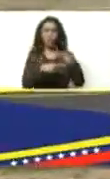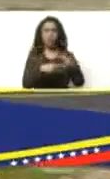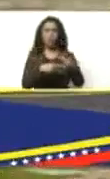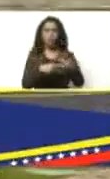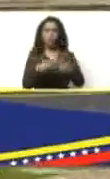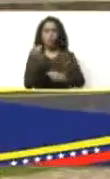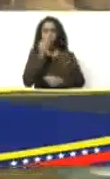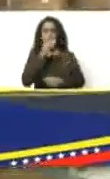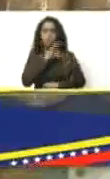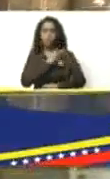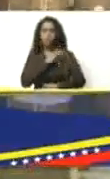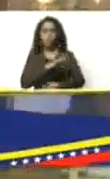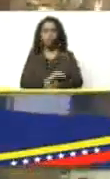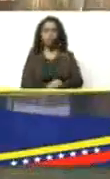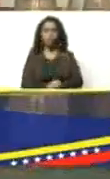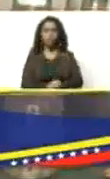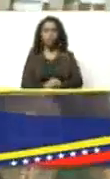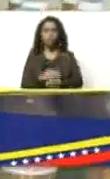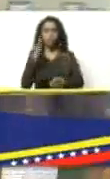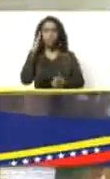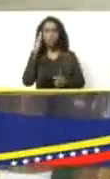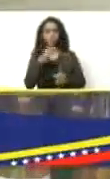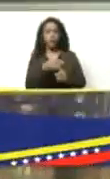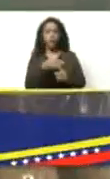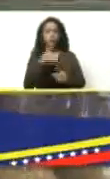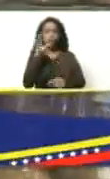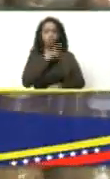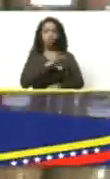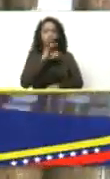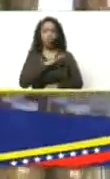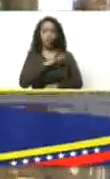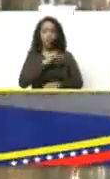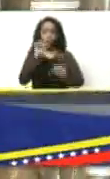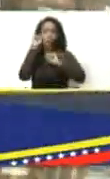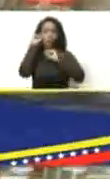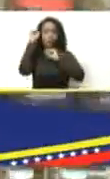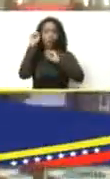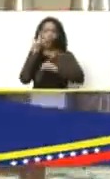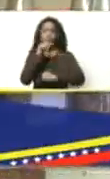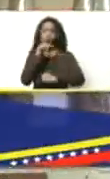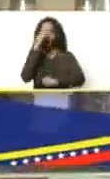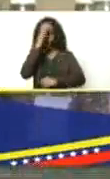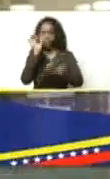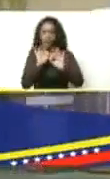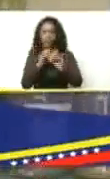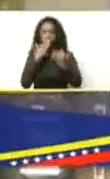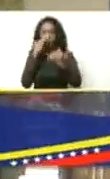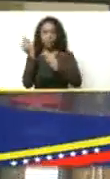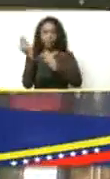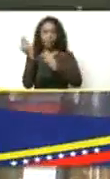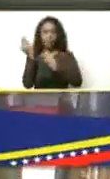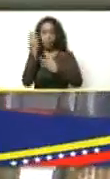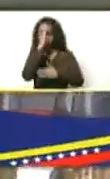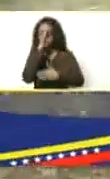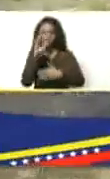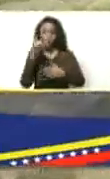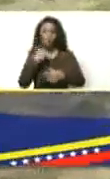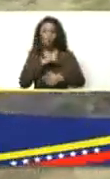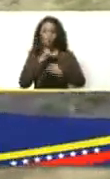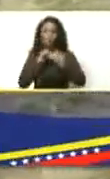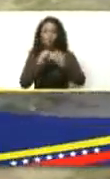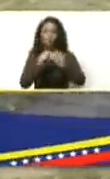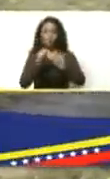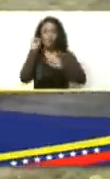agroalimentaria soberana y rumbo al socialismo, y venceremos. No tenemos duda de eso. No tenemos duda que seguiremos venciendo. Aquí